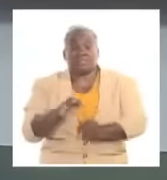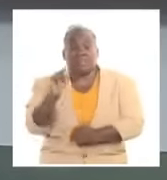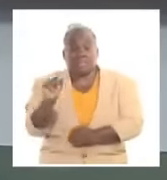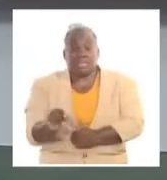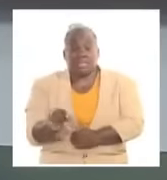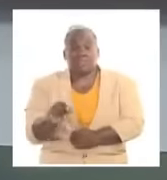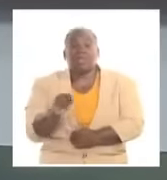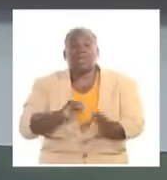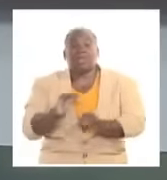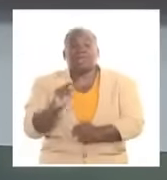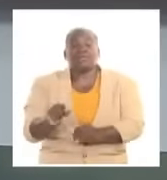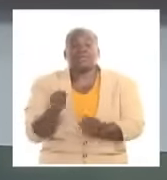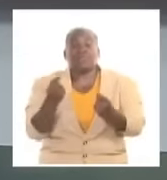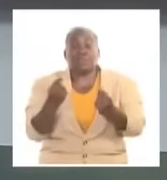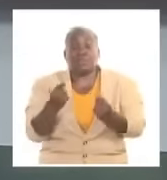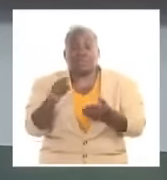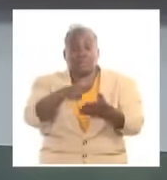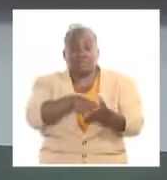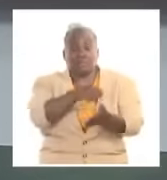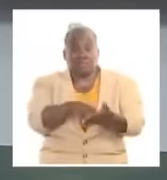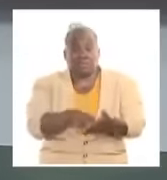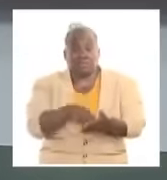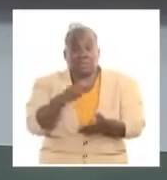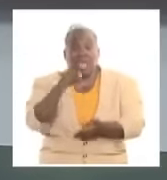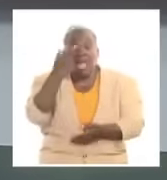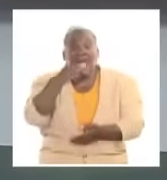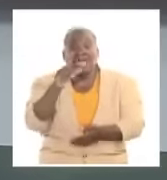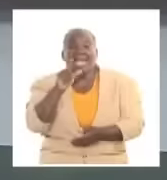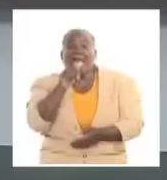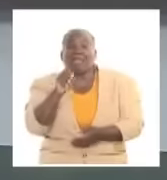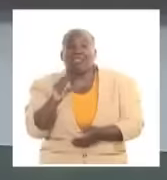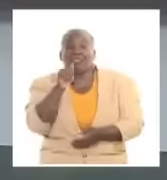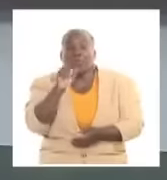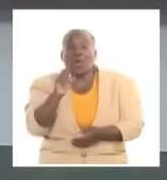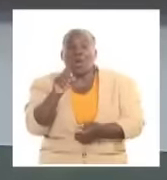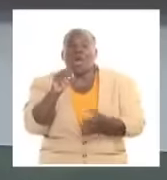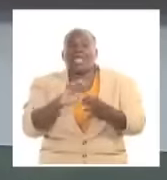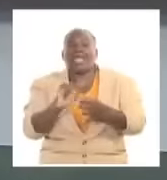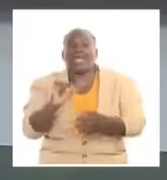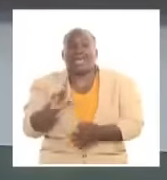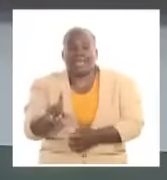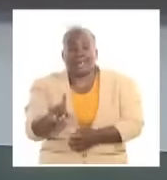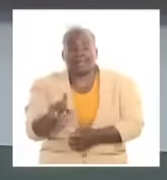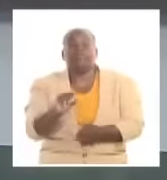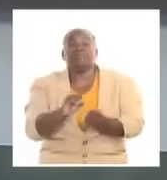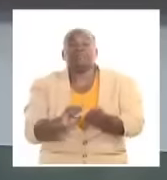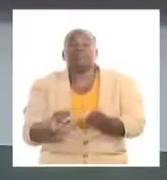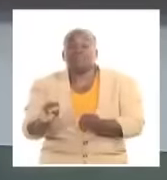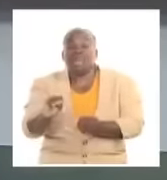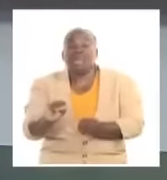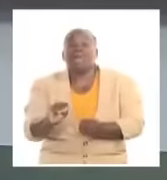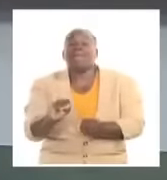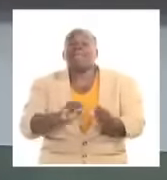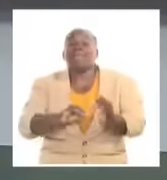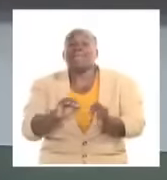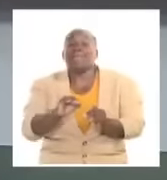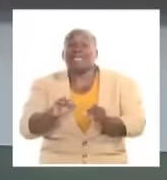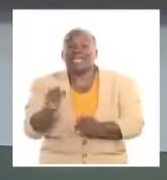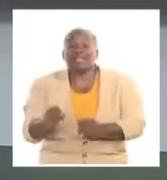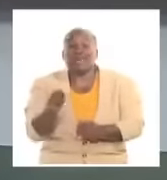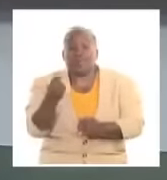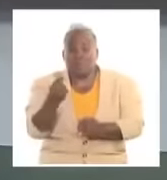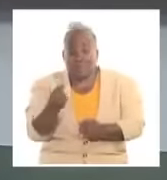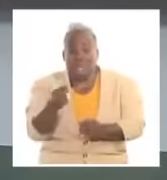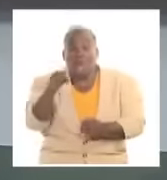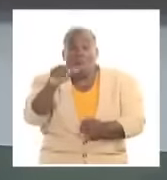de Economía y Planificación al compañero Alejandro Gil Fernández. Designar como ministro de Economía y Planificación a Joaquín Alonso